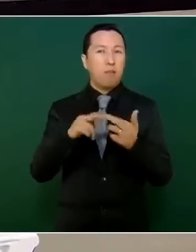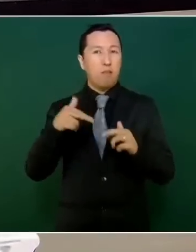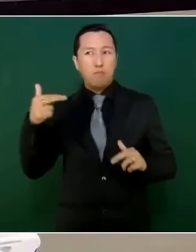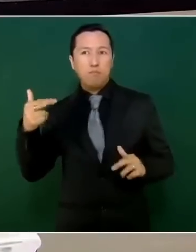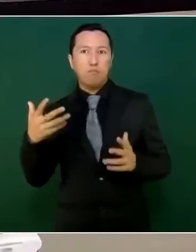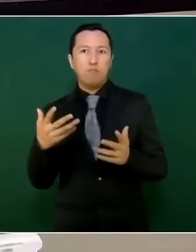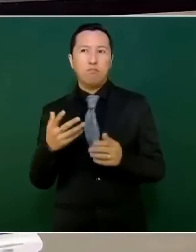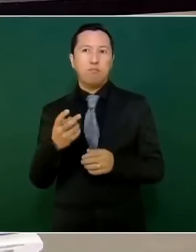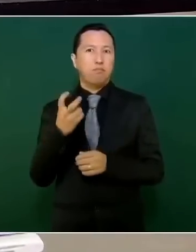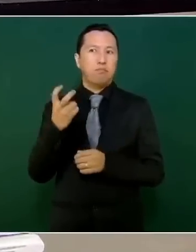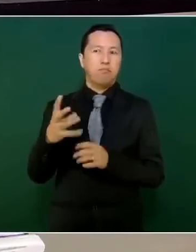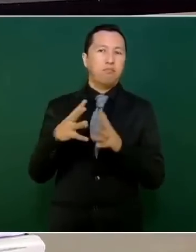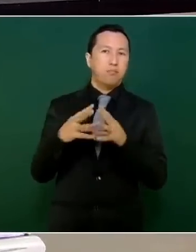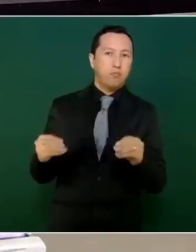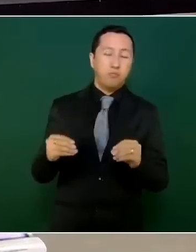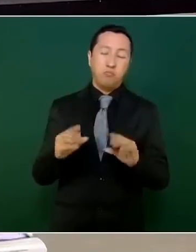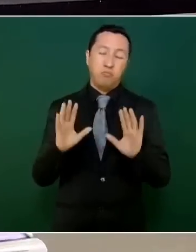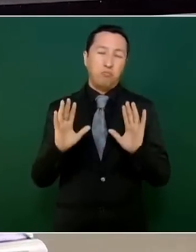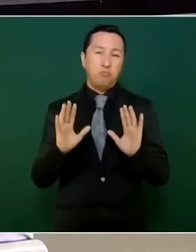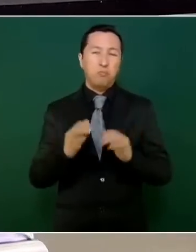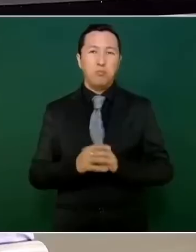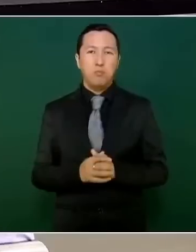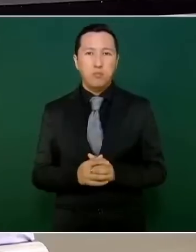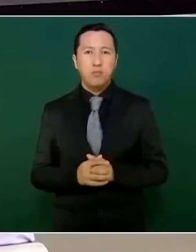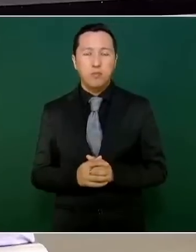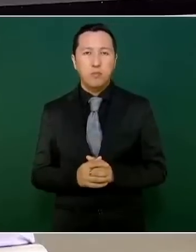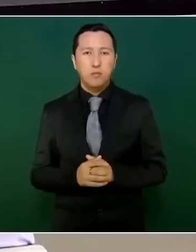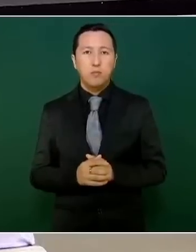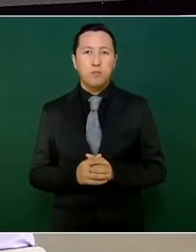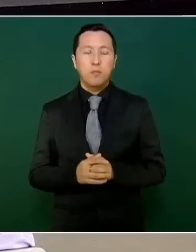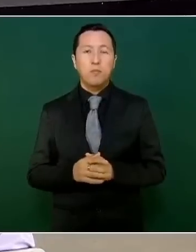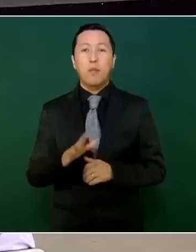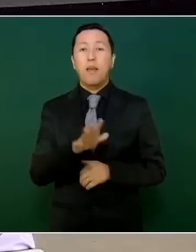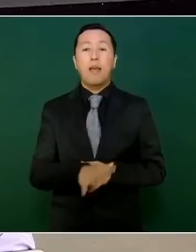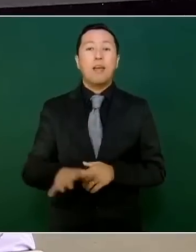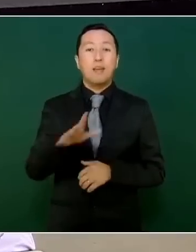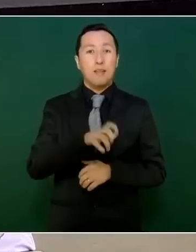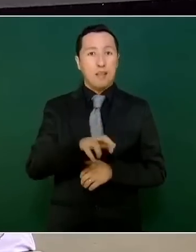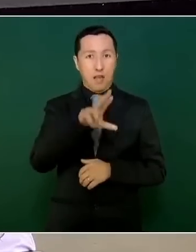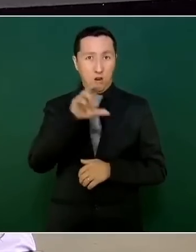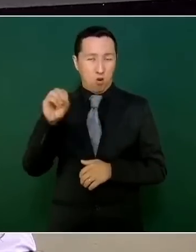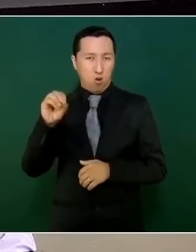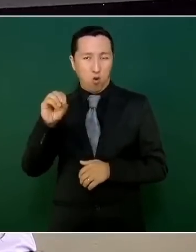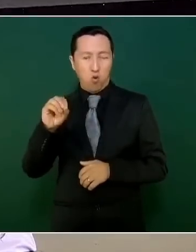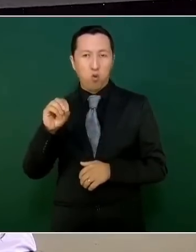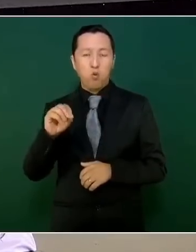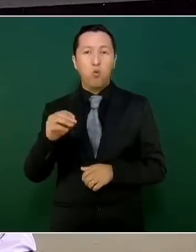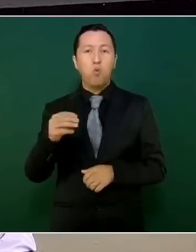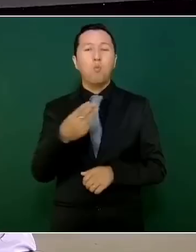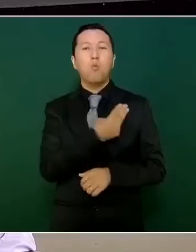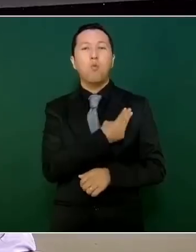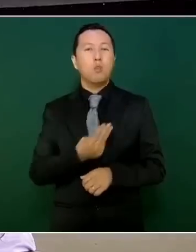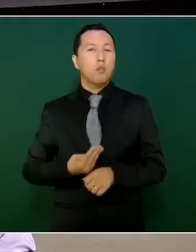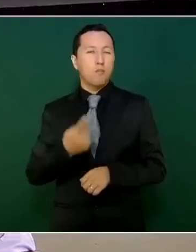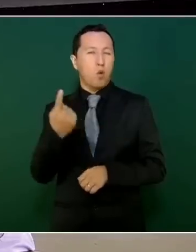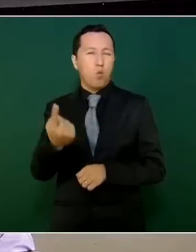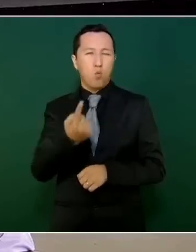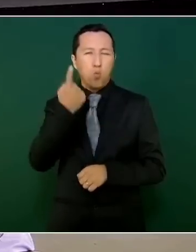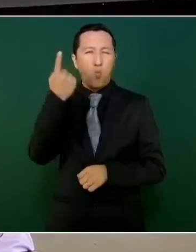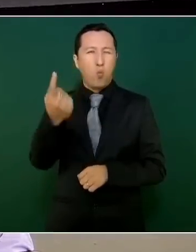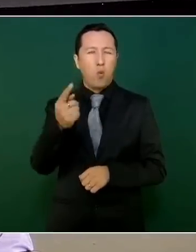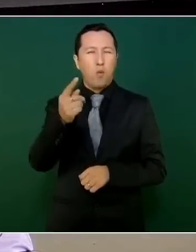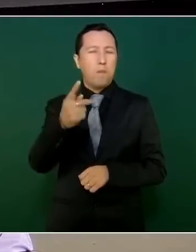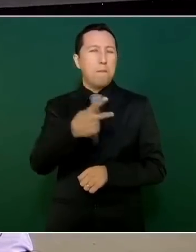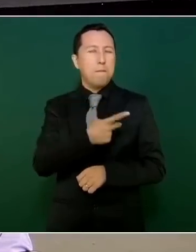el municipio más pobre de Quintana Roo, que se considera así por sus niveles de pobreza y sus índices, que es